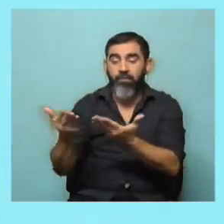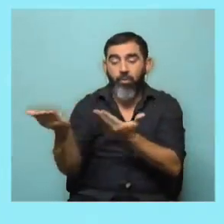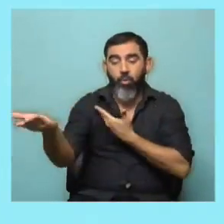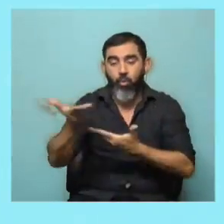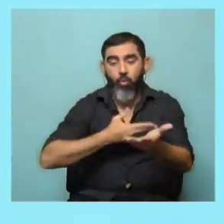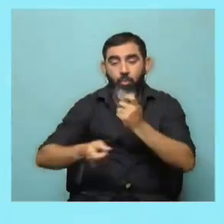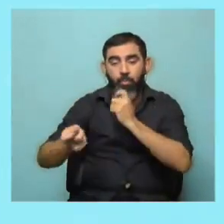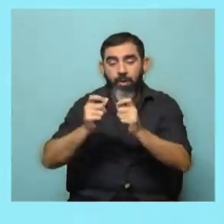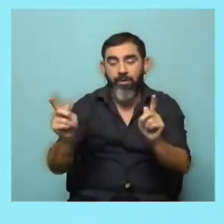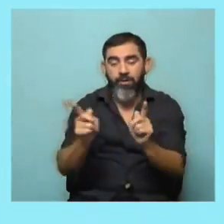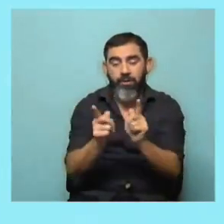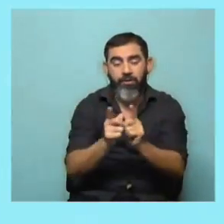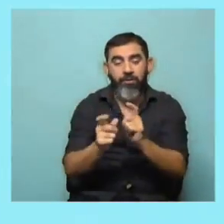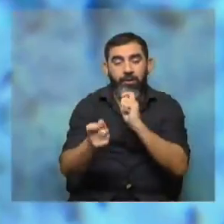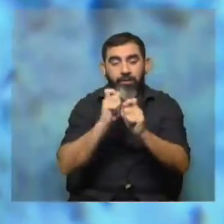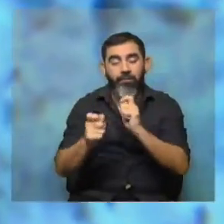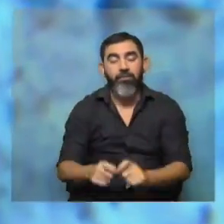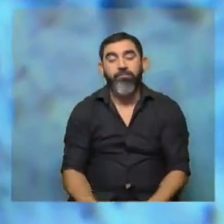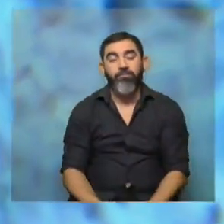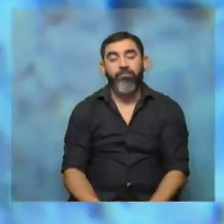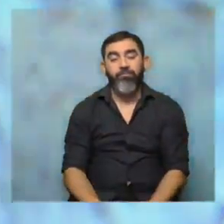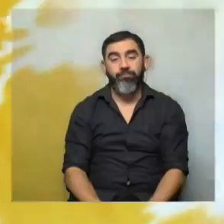compartamos un ratito de lo que él nos cuenta.